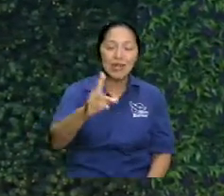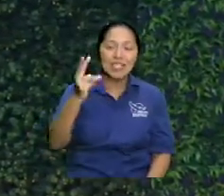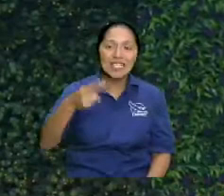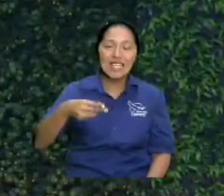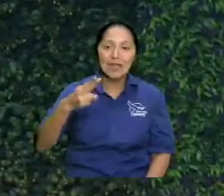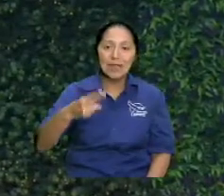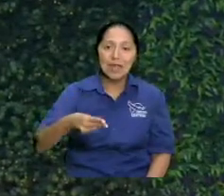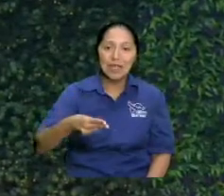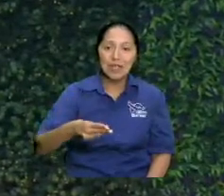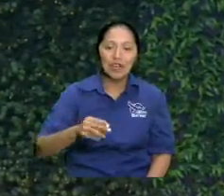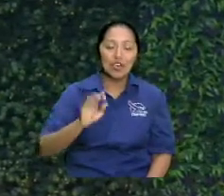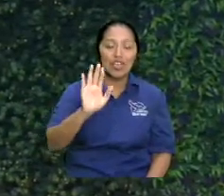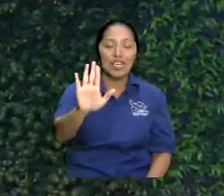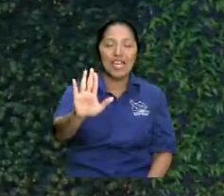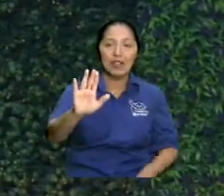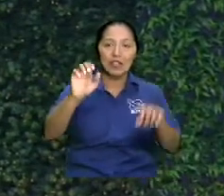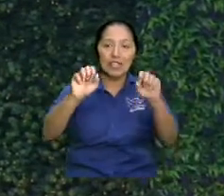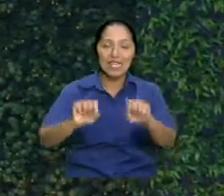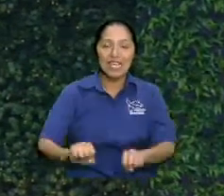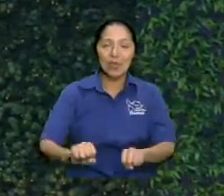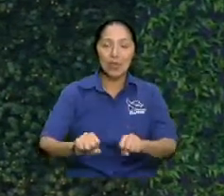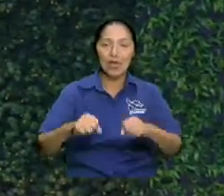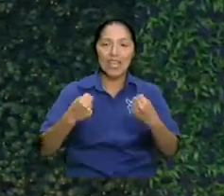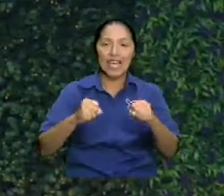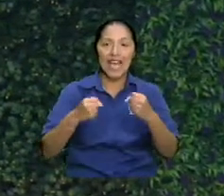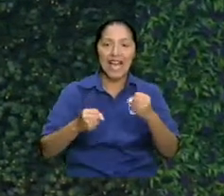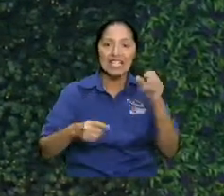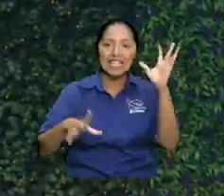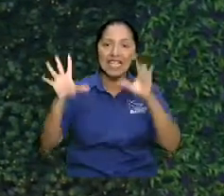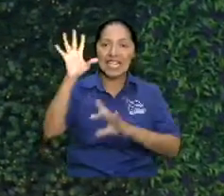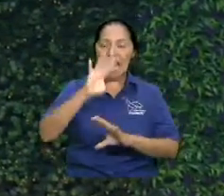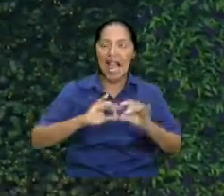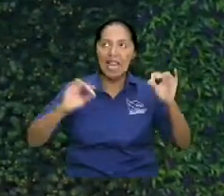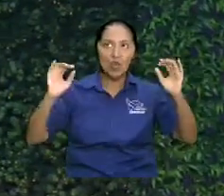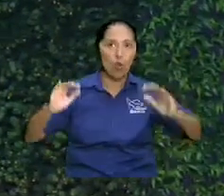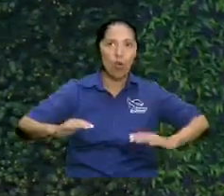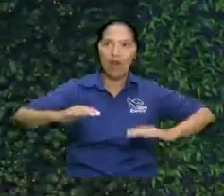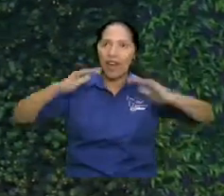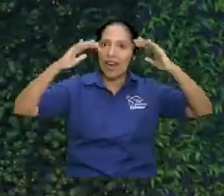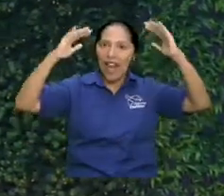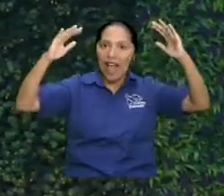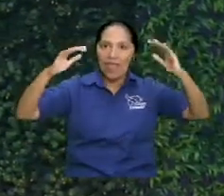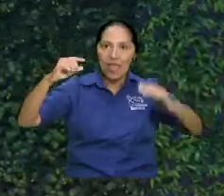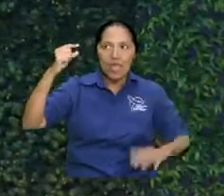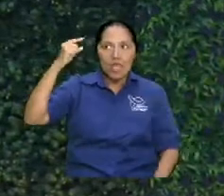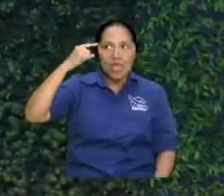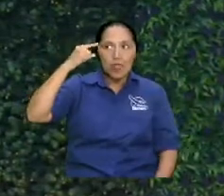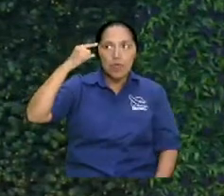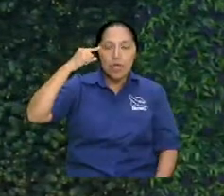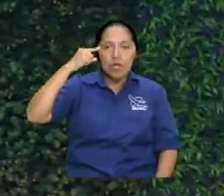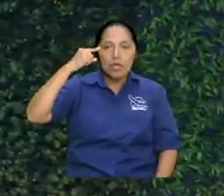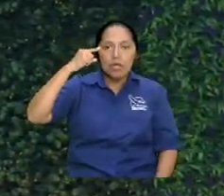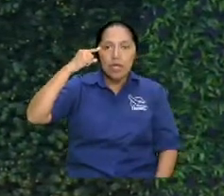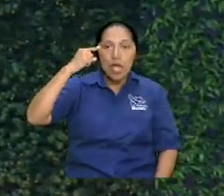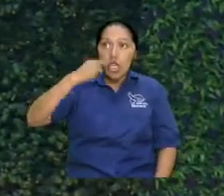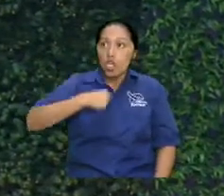no, ¿y si fallo? ¿Y cómo aprendió a caminar? ¿Y si me caigo?